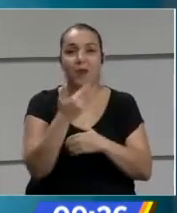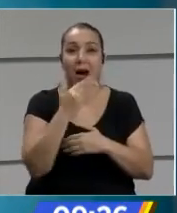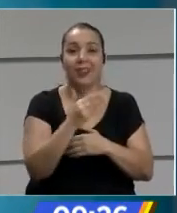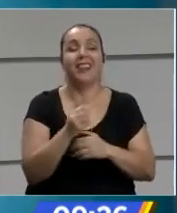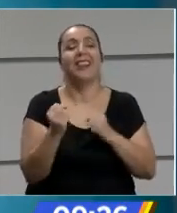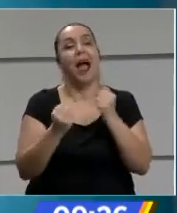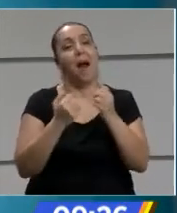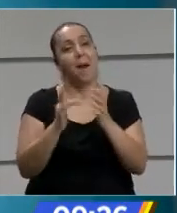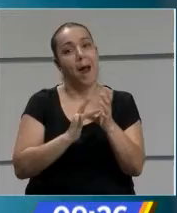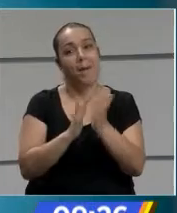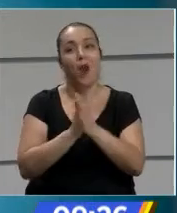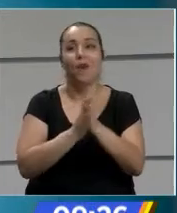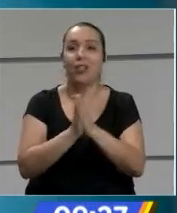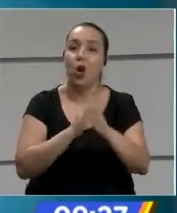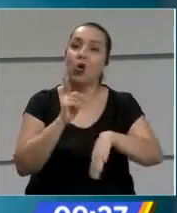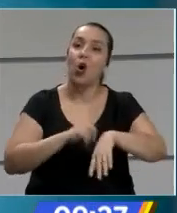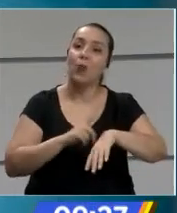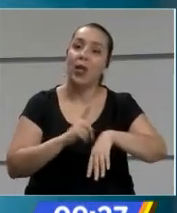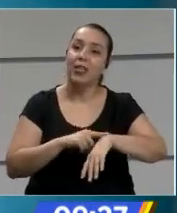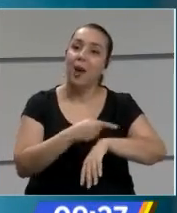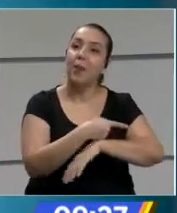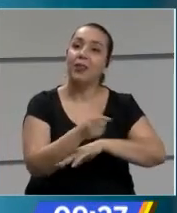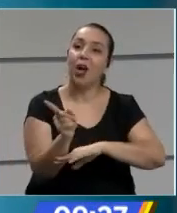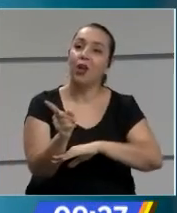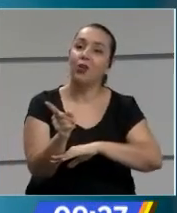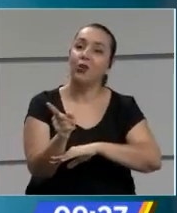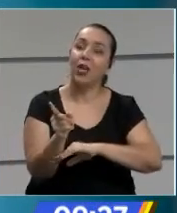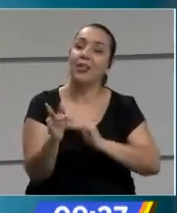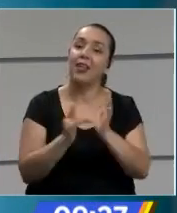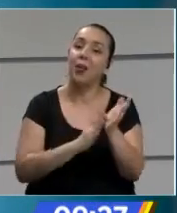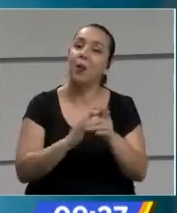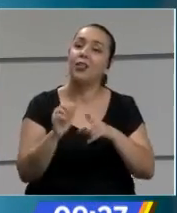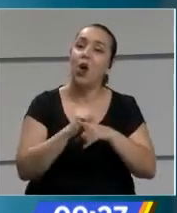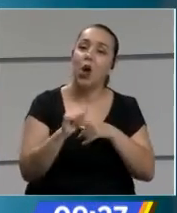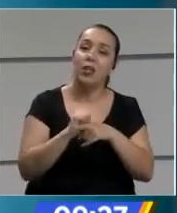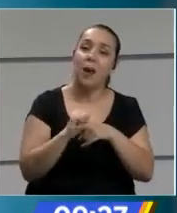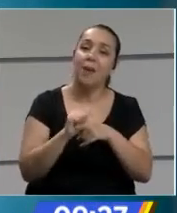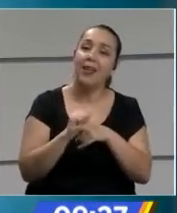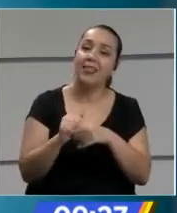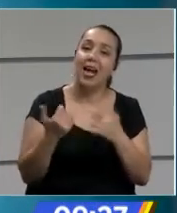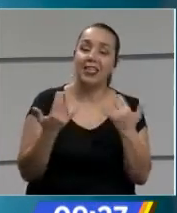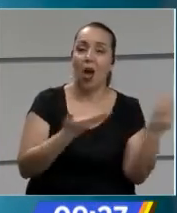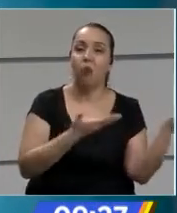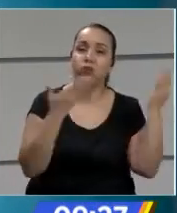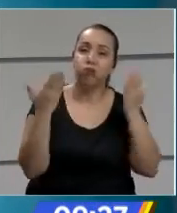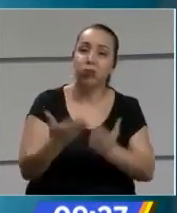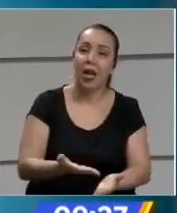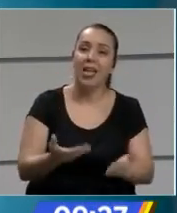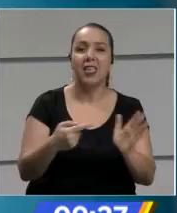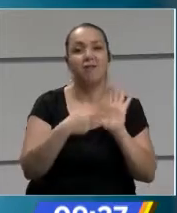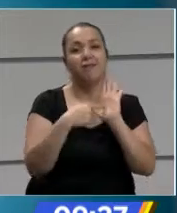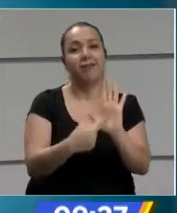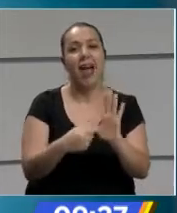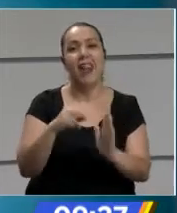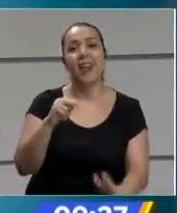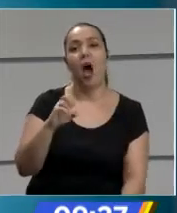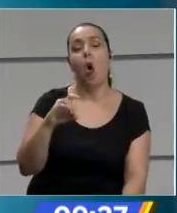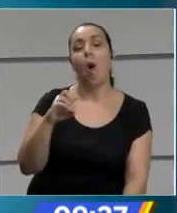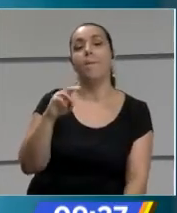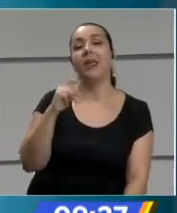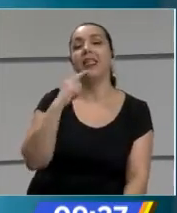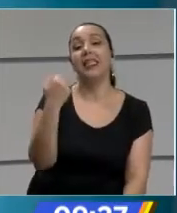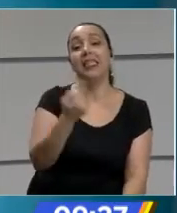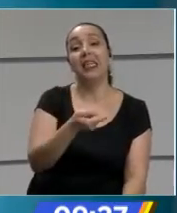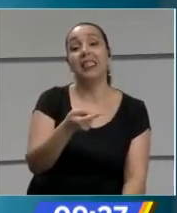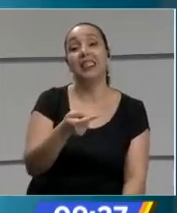forma de aprovechar el tiempo con la práctica de algunas actividades artísticas. Les presento a Naomi Briones Zúñiga. Ella viene de la Escuela Leonidas